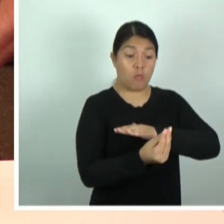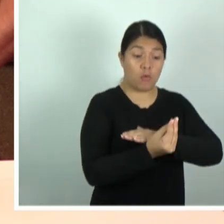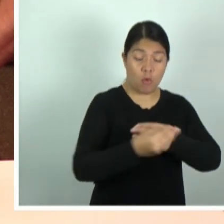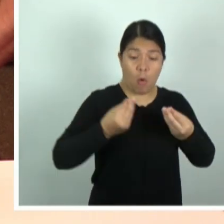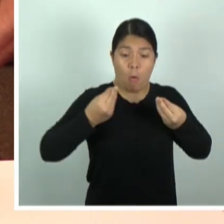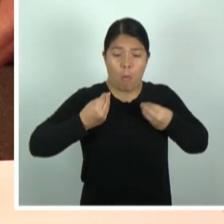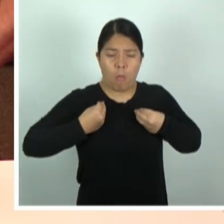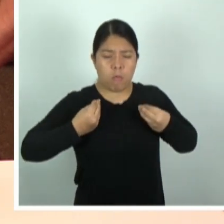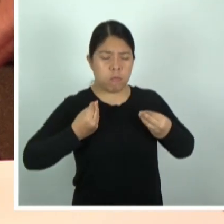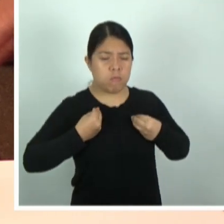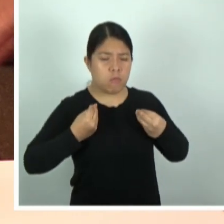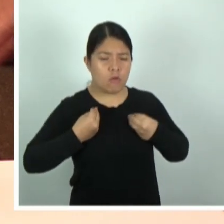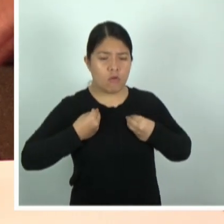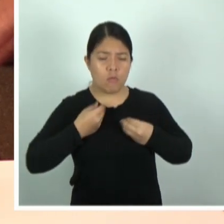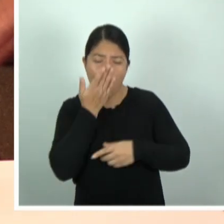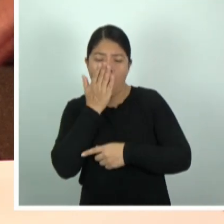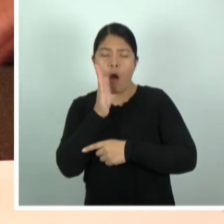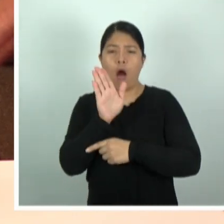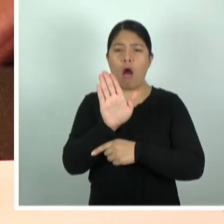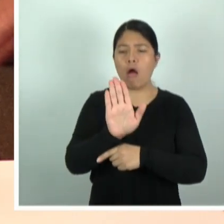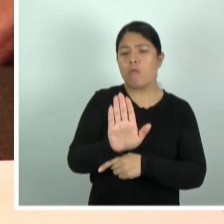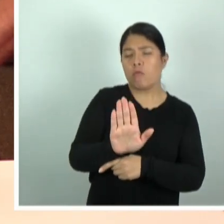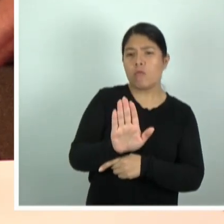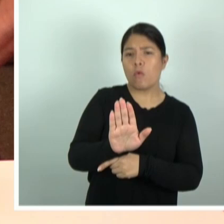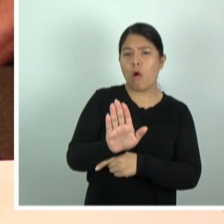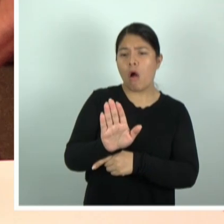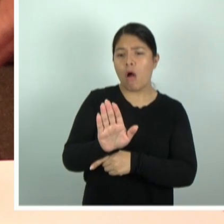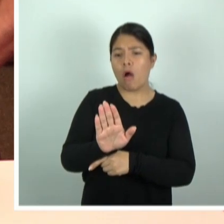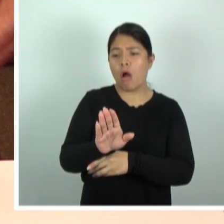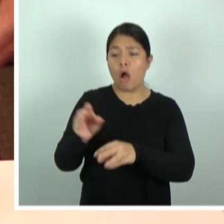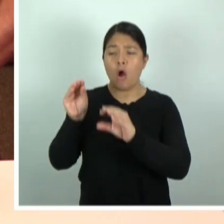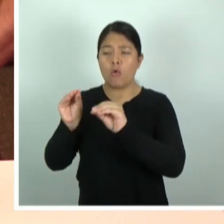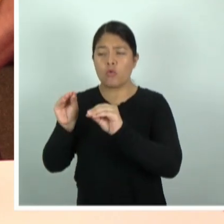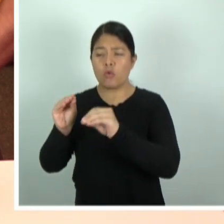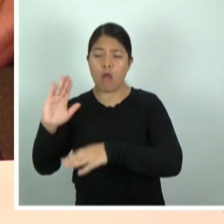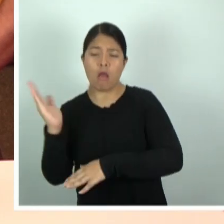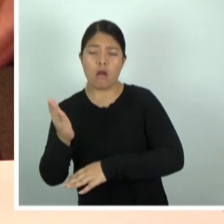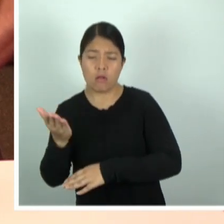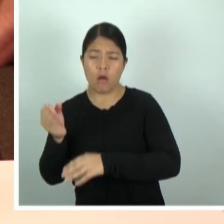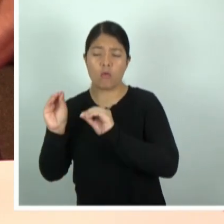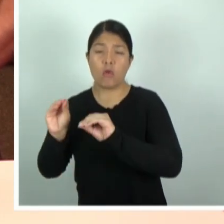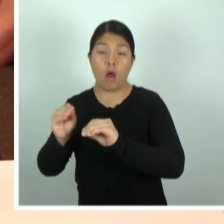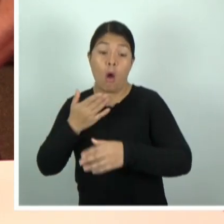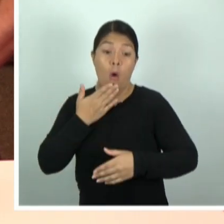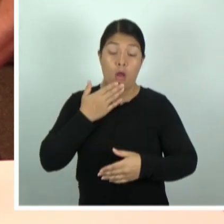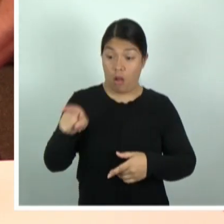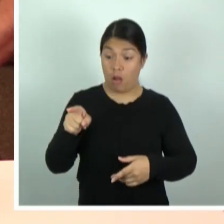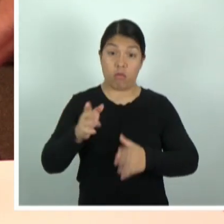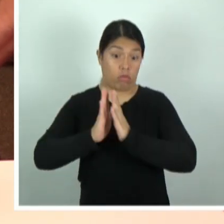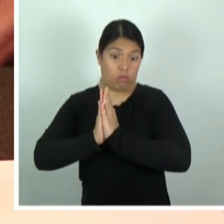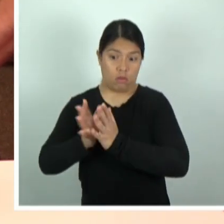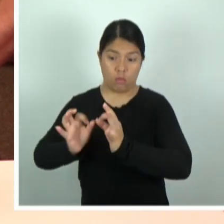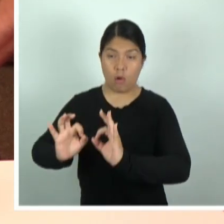santo, actuó santo, y cuando fue condenado, Él fue condenado no por